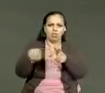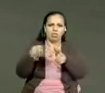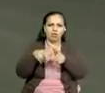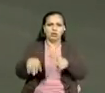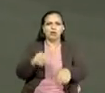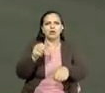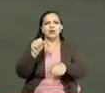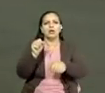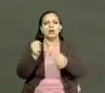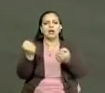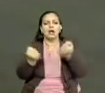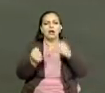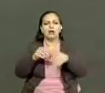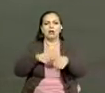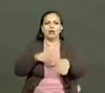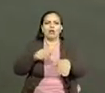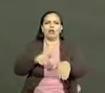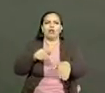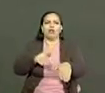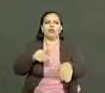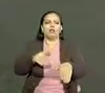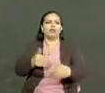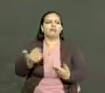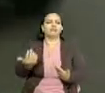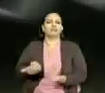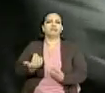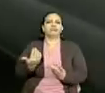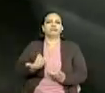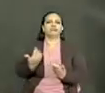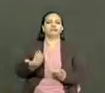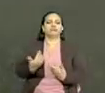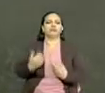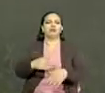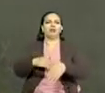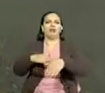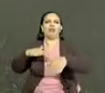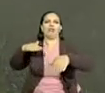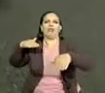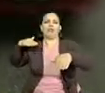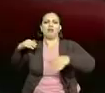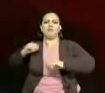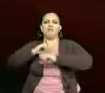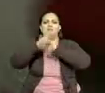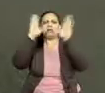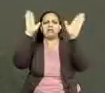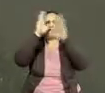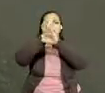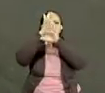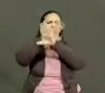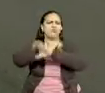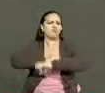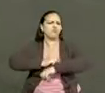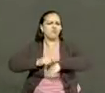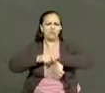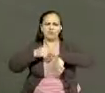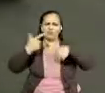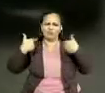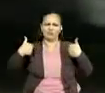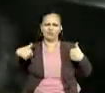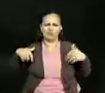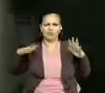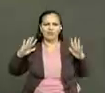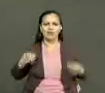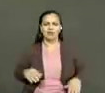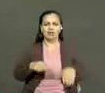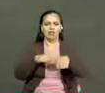estrangulamiento vehicular y retención vehicular durante todo el día, no solo en las horas pico, sino que ya estaba este bloqueo de intersección durante todo el día.